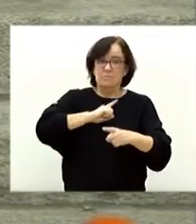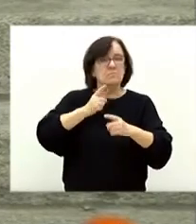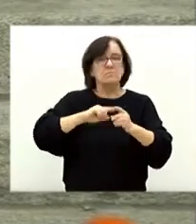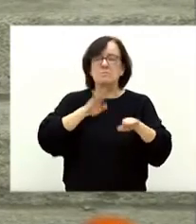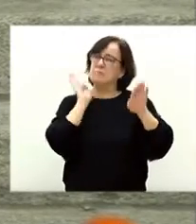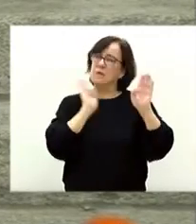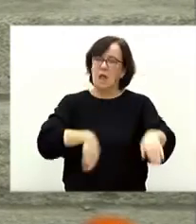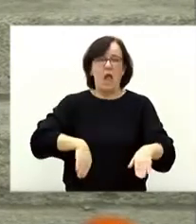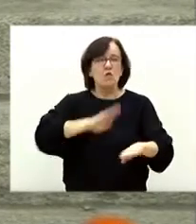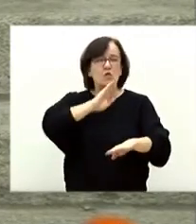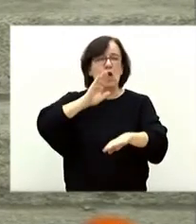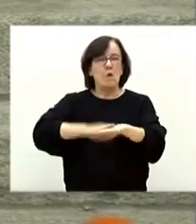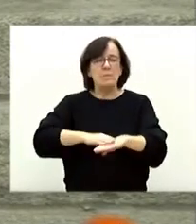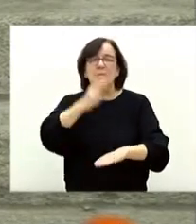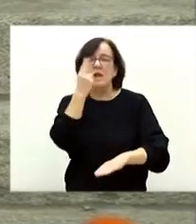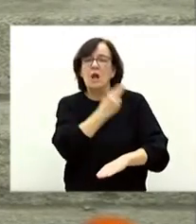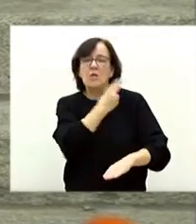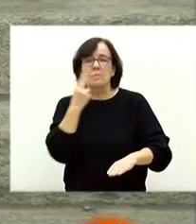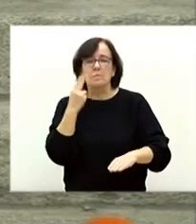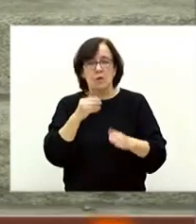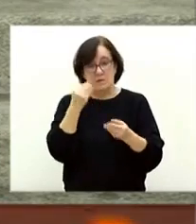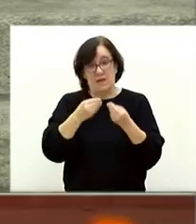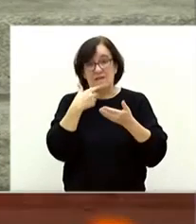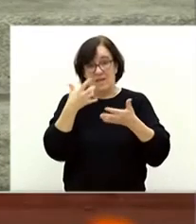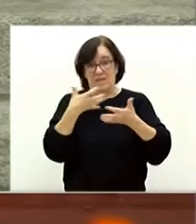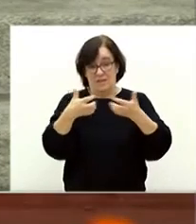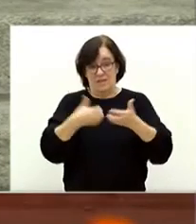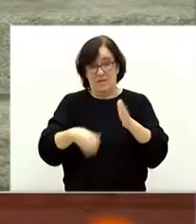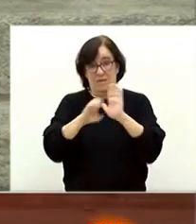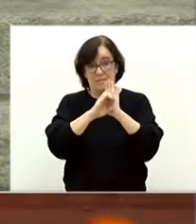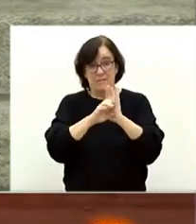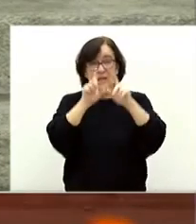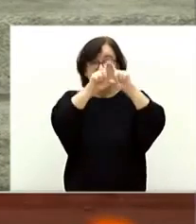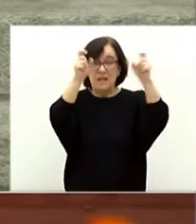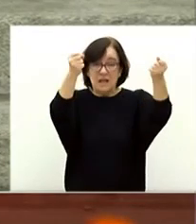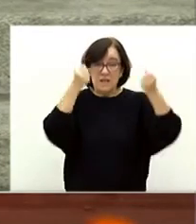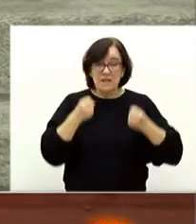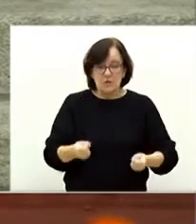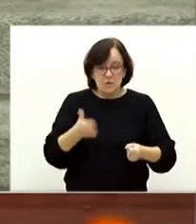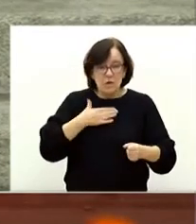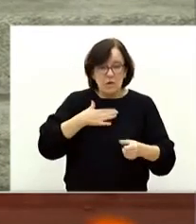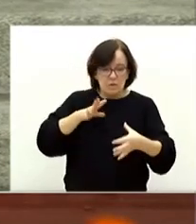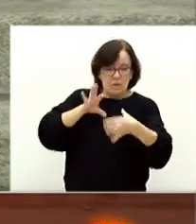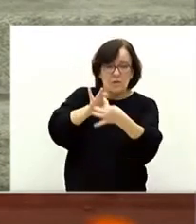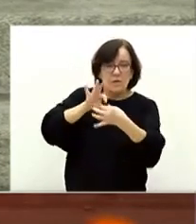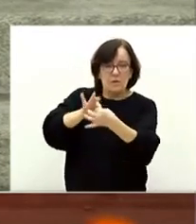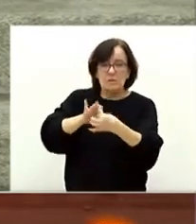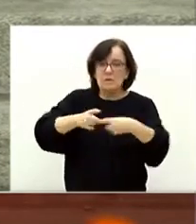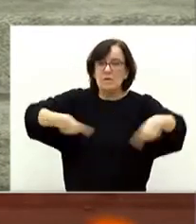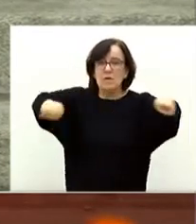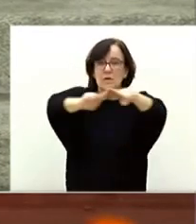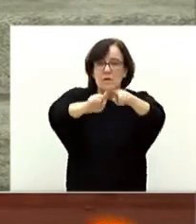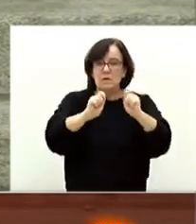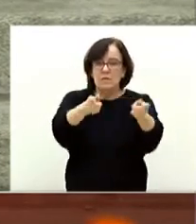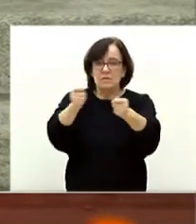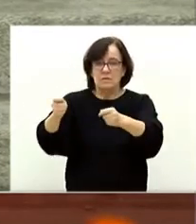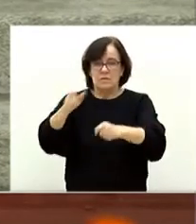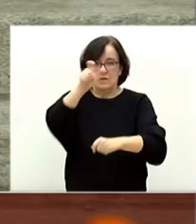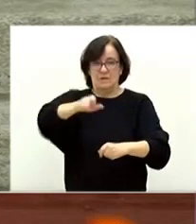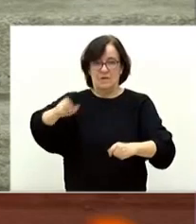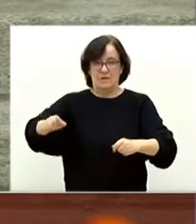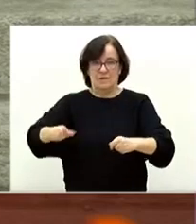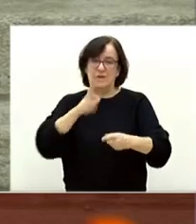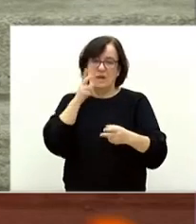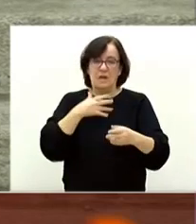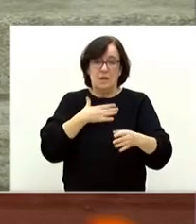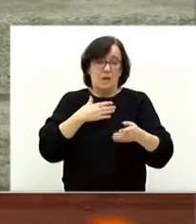cumplimiento de la promesa que encarnan. Las instituciones pertenecen a los ciudadanos que las confían en